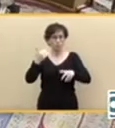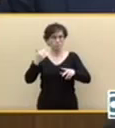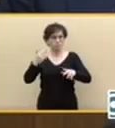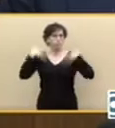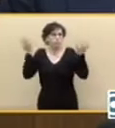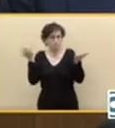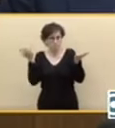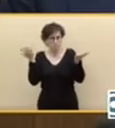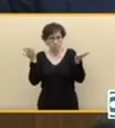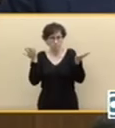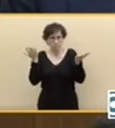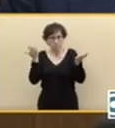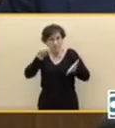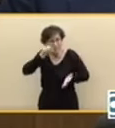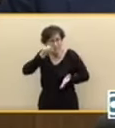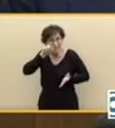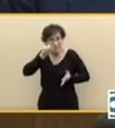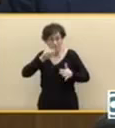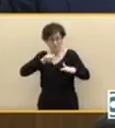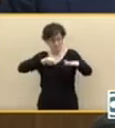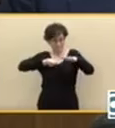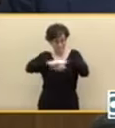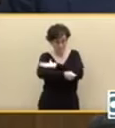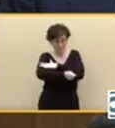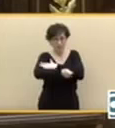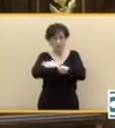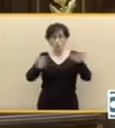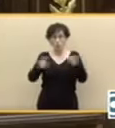que presentó el Grupo de Podemos hace un año se